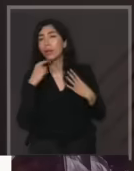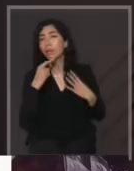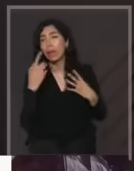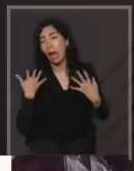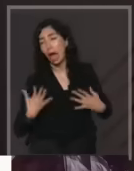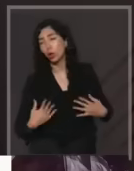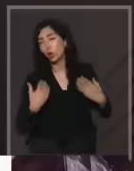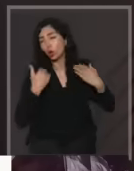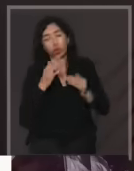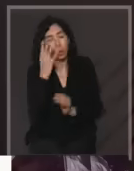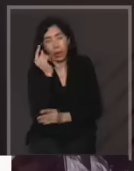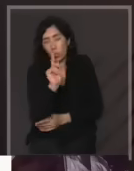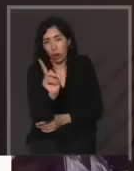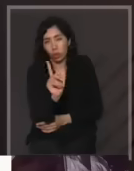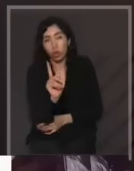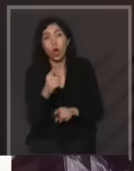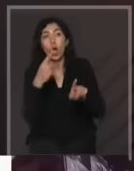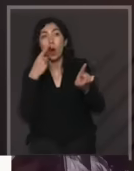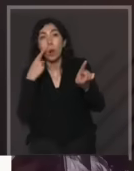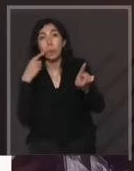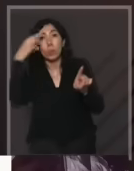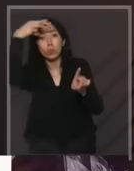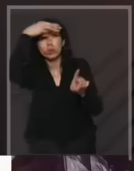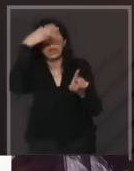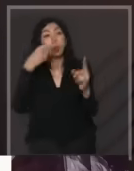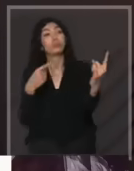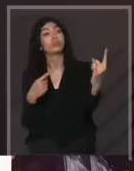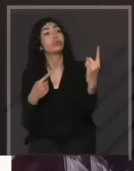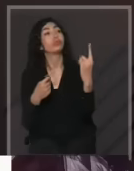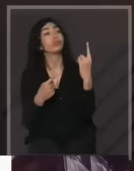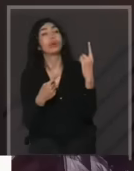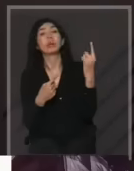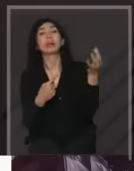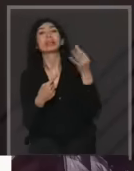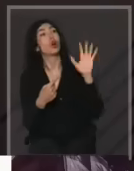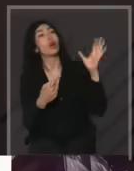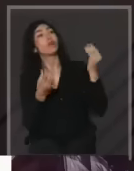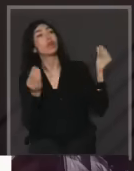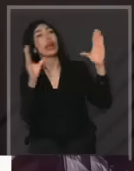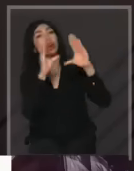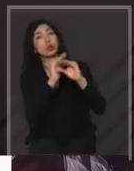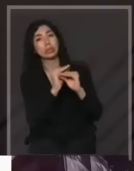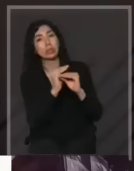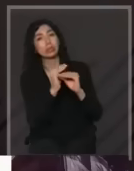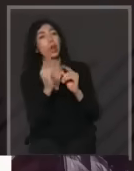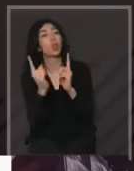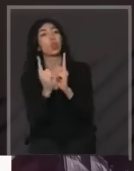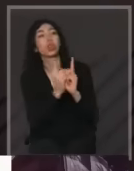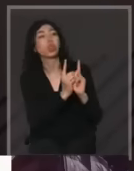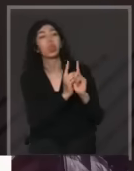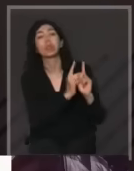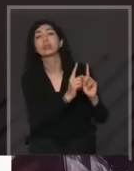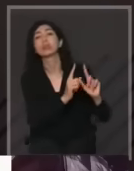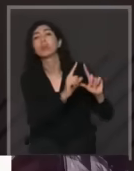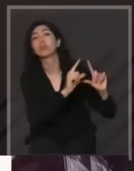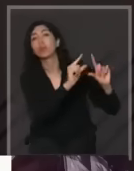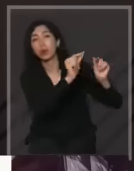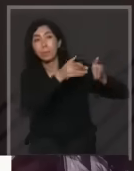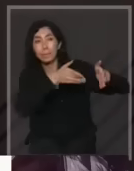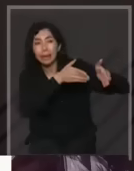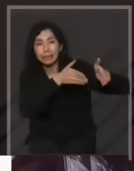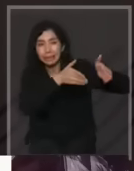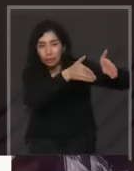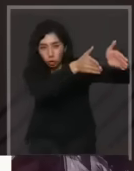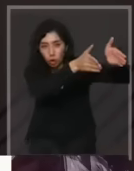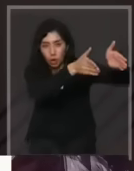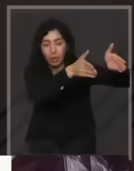corto. Solo sé que el señor Monsalve pasó y nos saludó, diciéndonos buenas noches. Y se fue por el pasillo, que para la entrada estaba